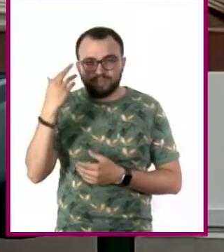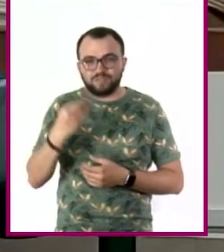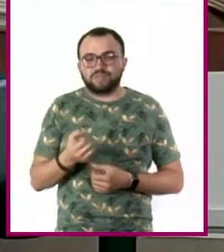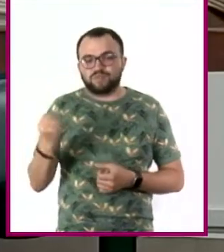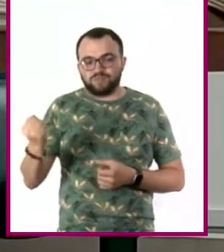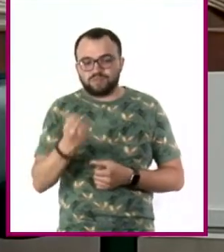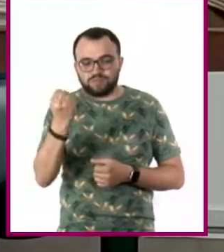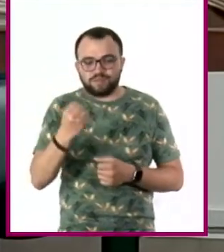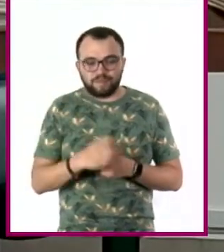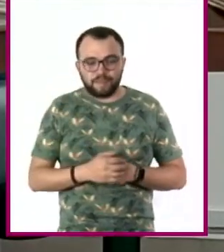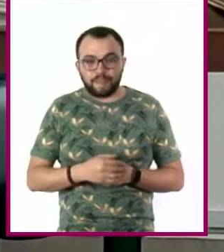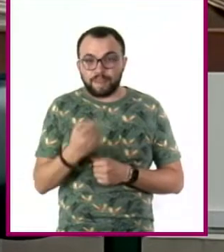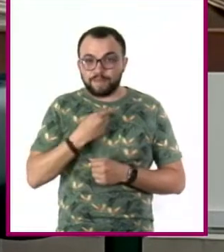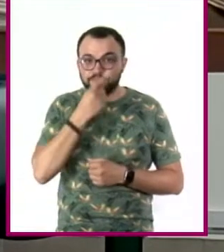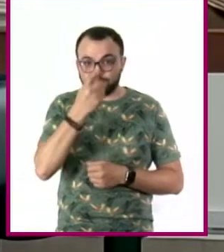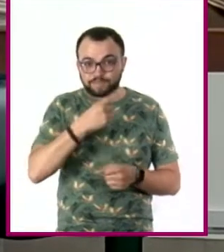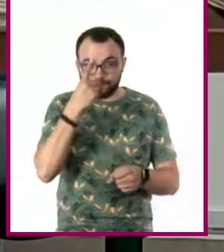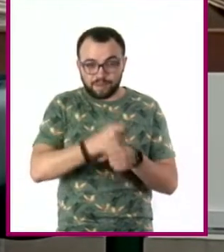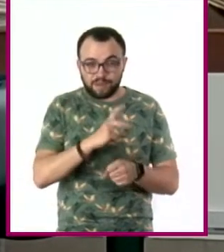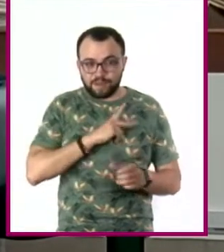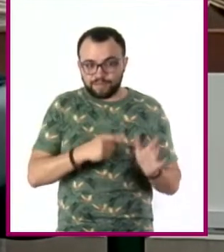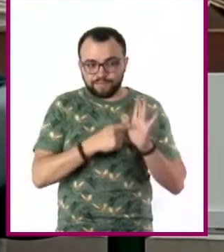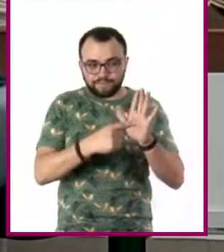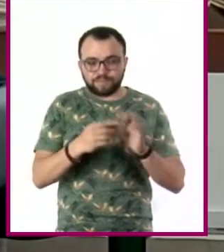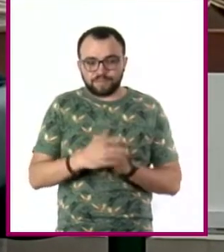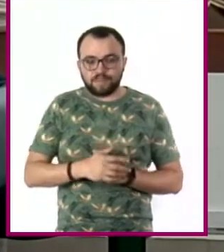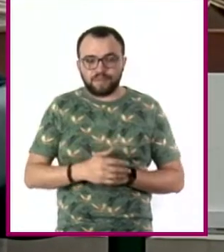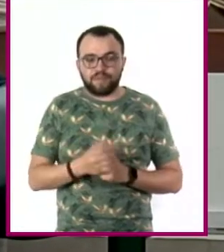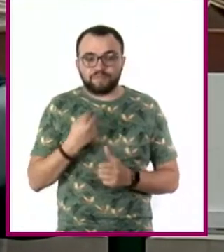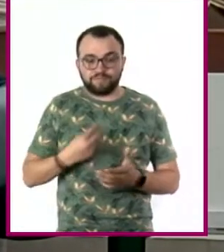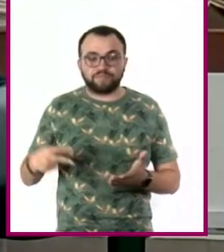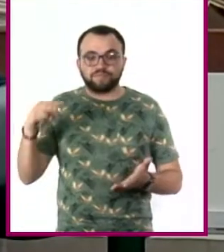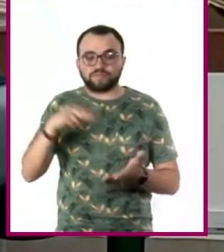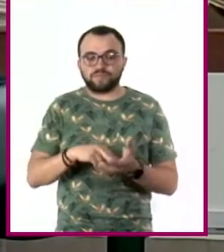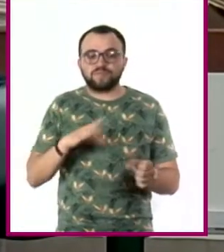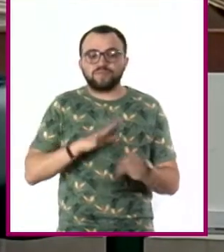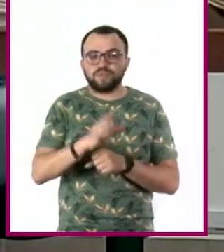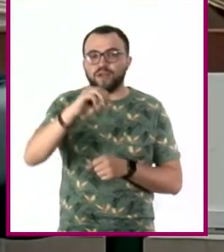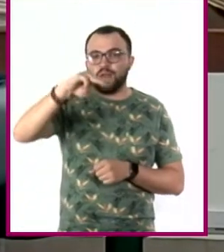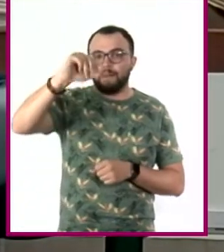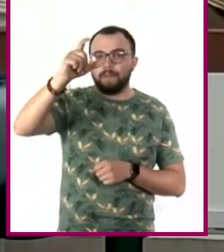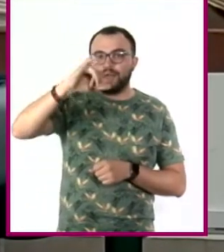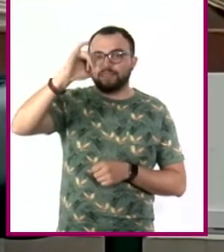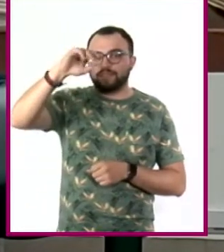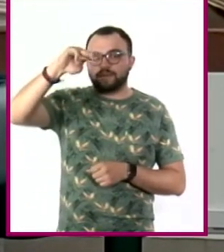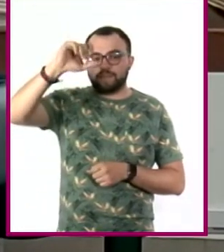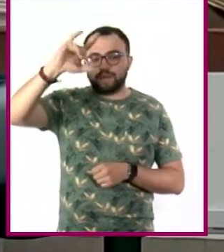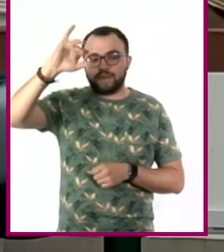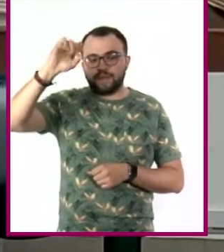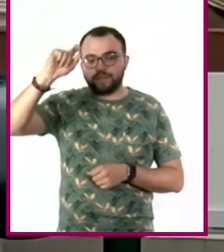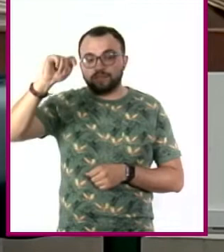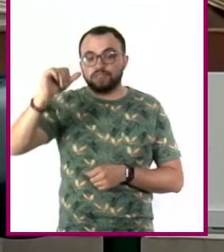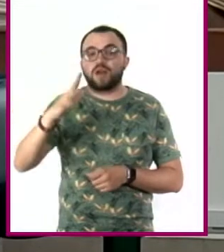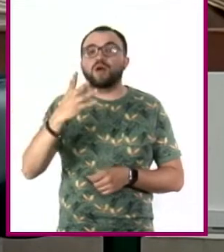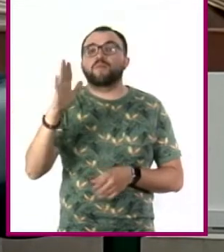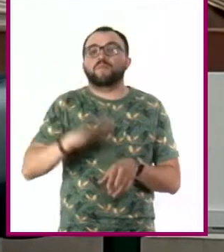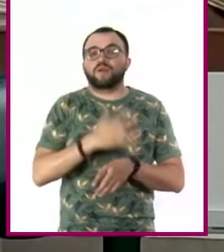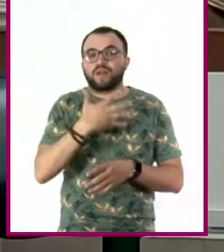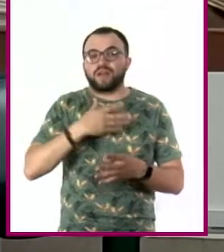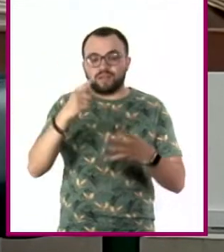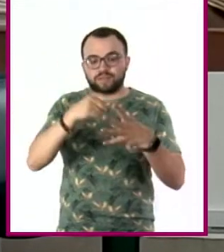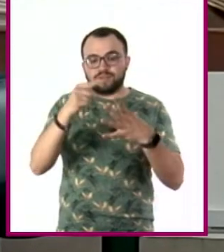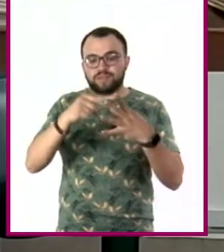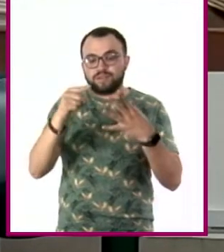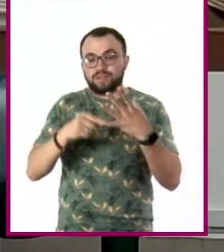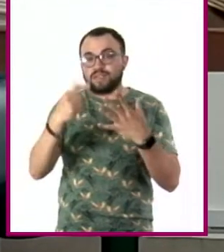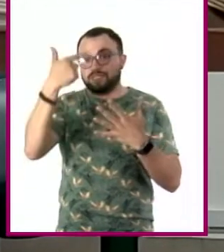chicas. Les digo yo primero mi conclusión. Me coloco en el bando maximalista, porque considera los 7 componentes: